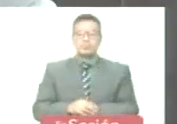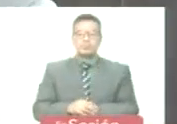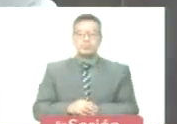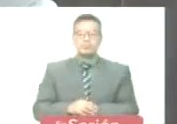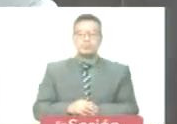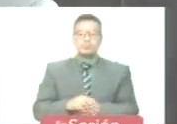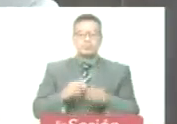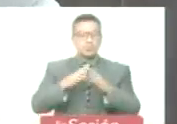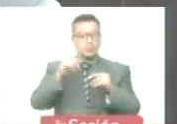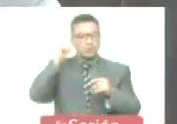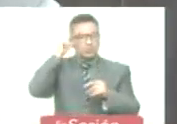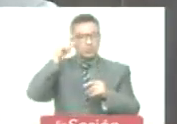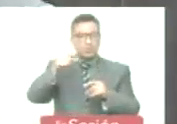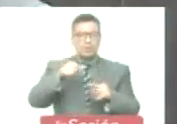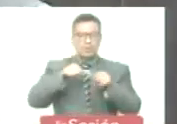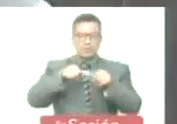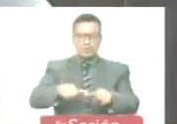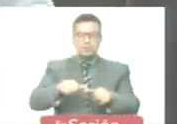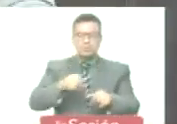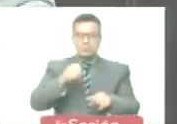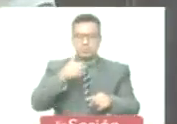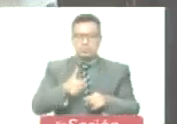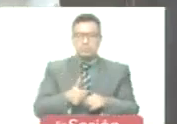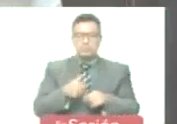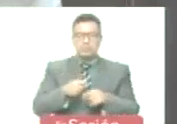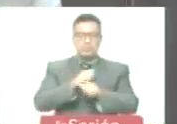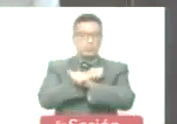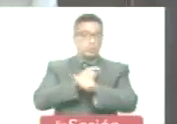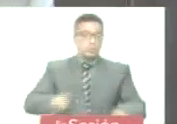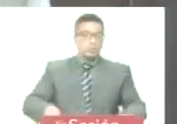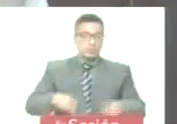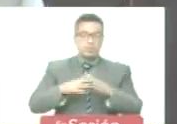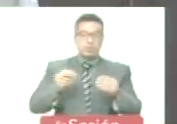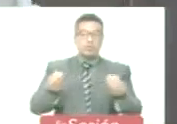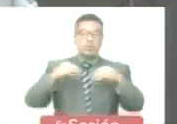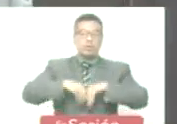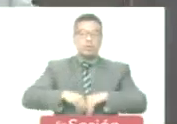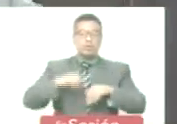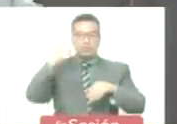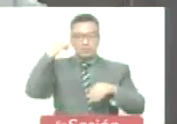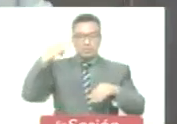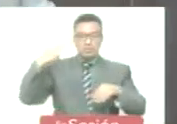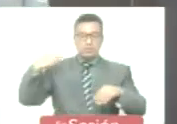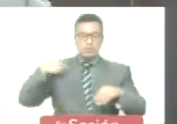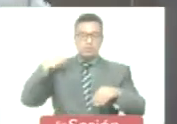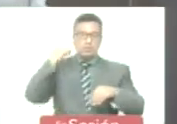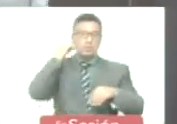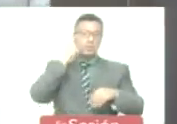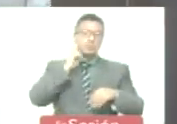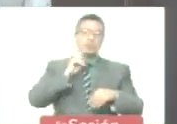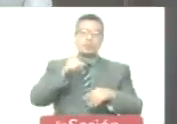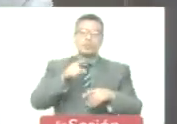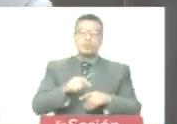cada día está más vigente. Es imposible no estar de acuerdo en un homenaje a Bolívar. ¿Cómo no estarlo?